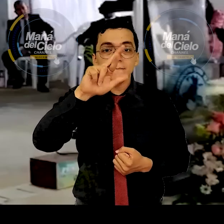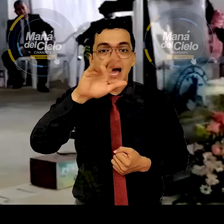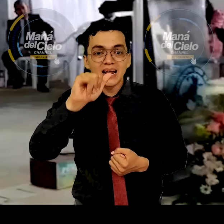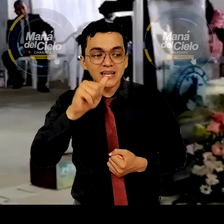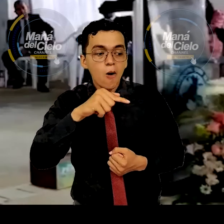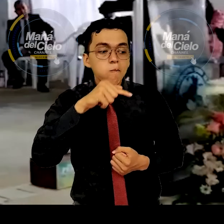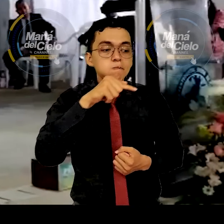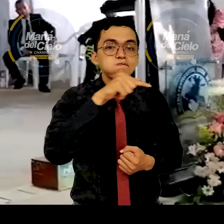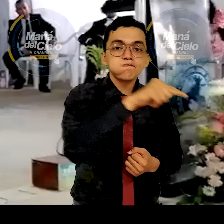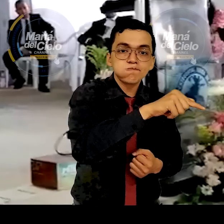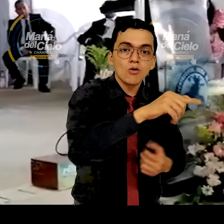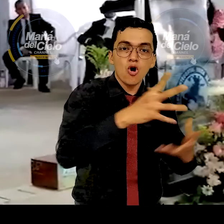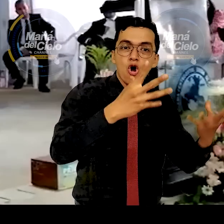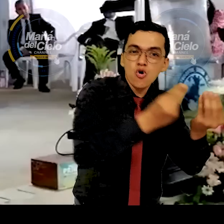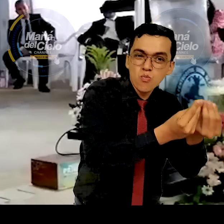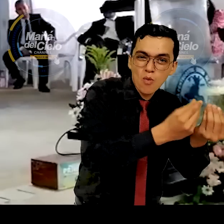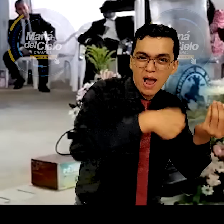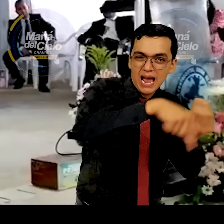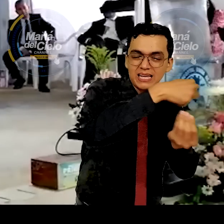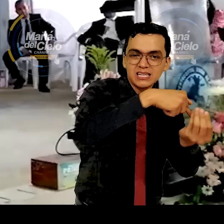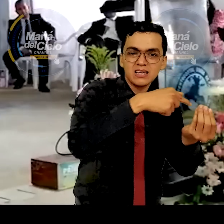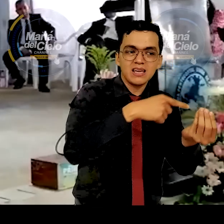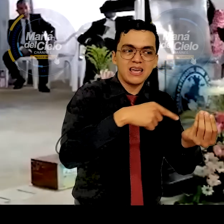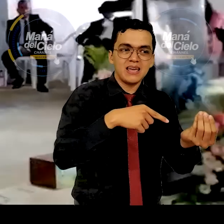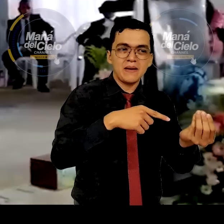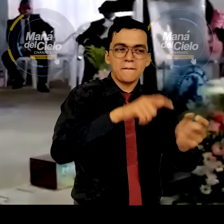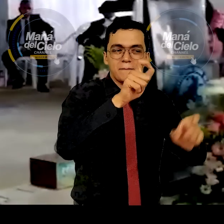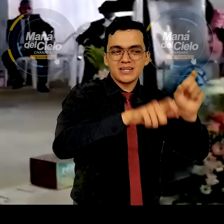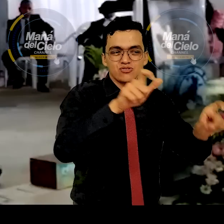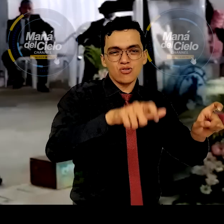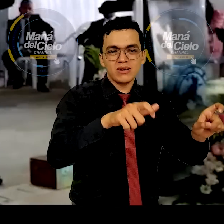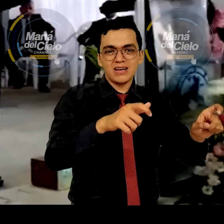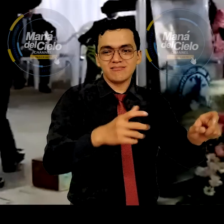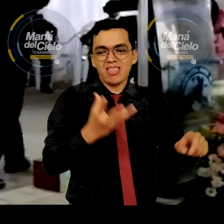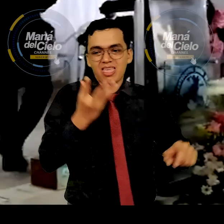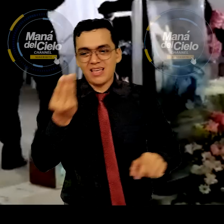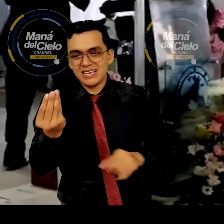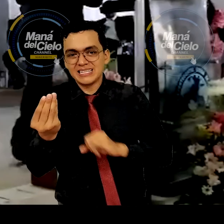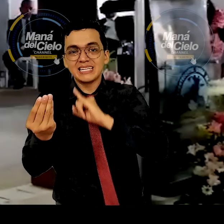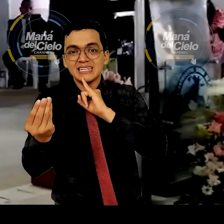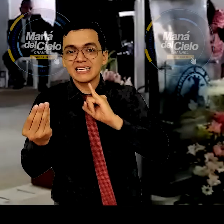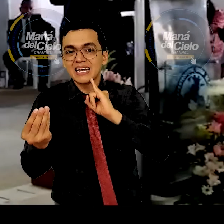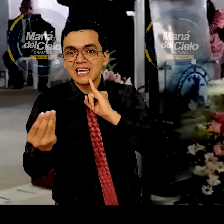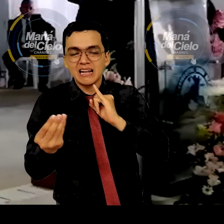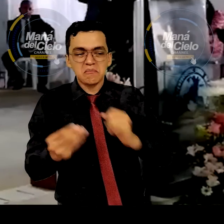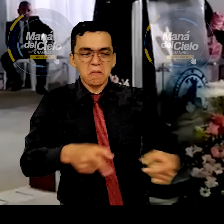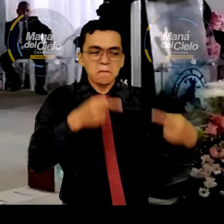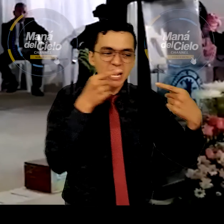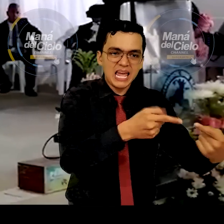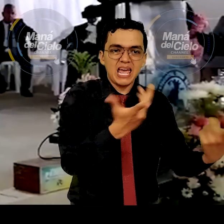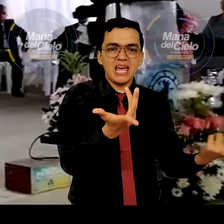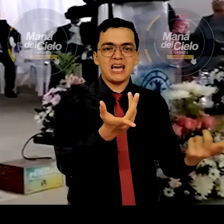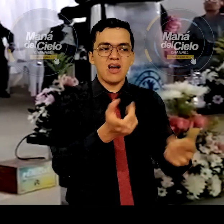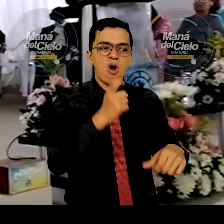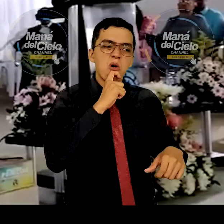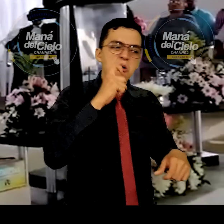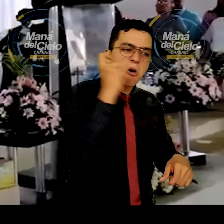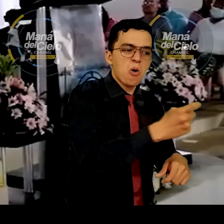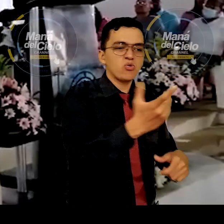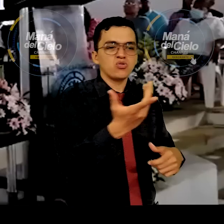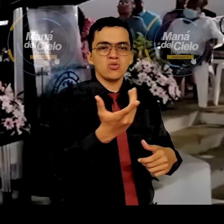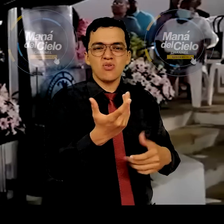¿Cómo van a tener derecho al evangelio? Él dijo, Señor, vámonos de picnic, aquí no hay nada que hacer, aquí no hay frutos. Y Jesús dijo,